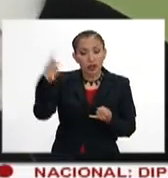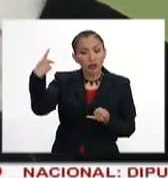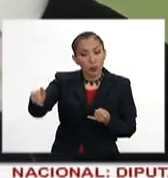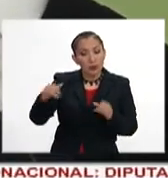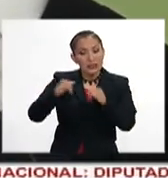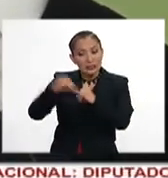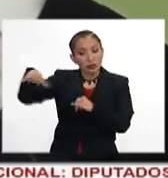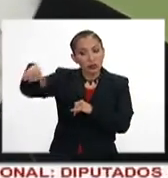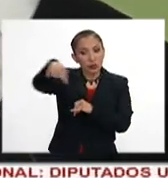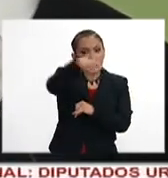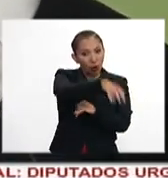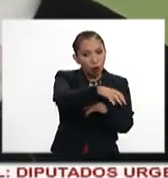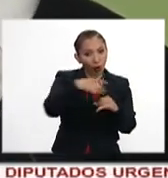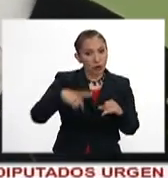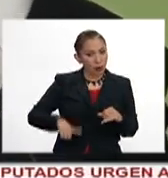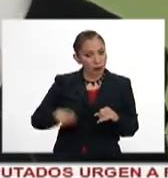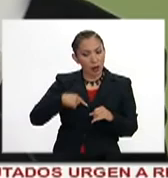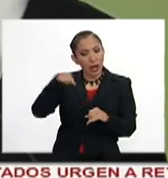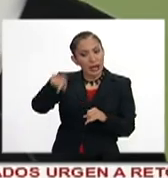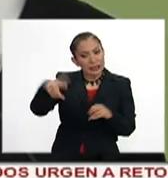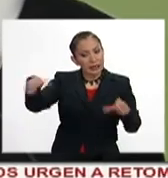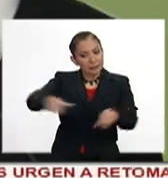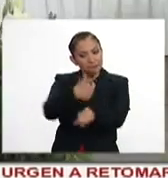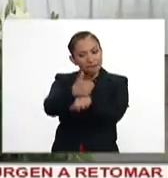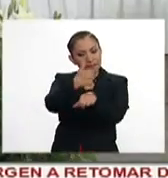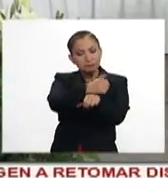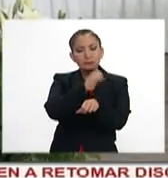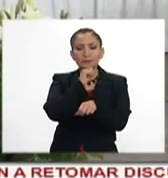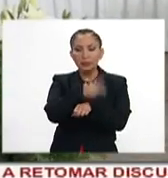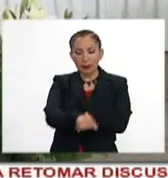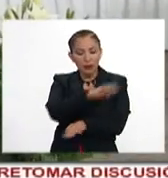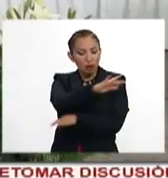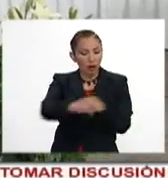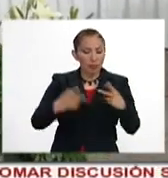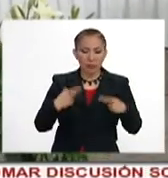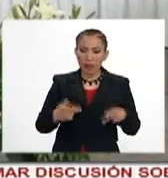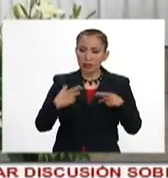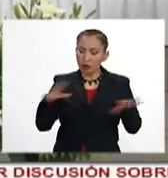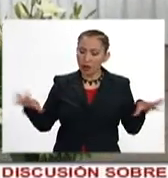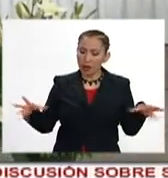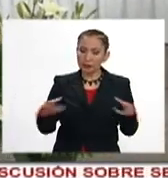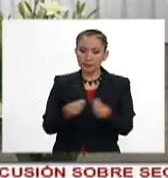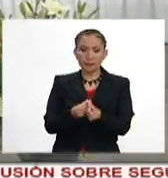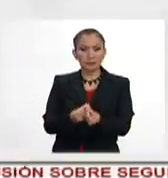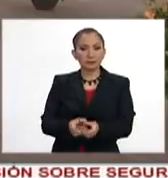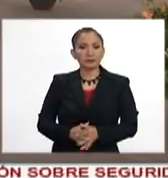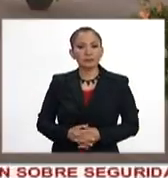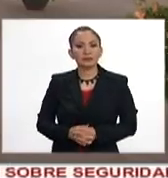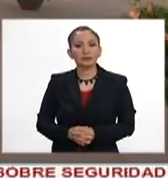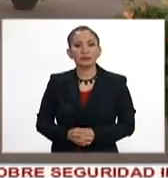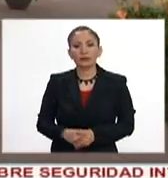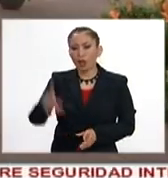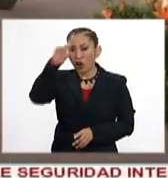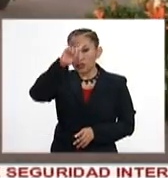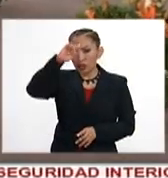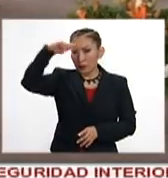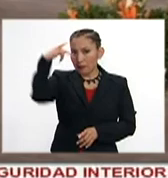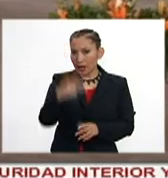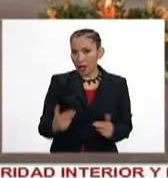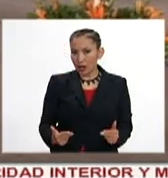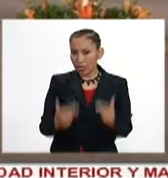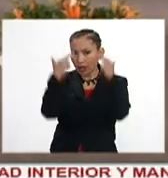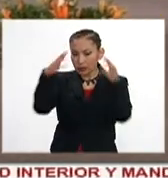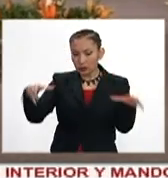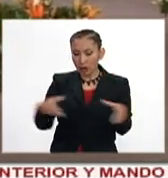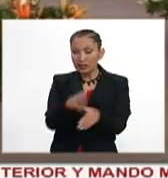sus instituciones, las que han sido creadas, y también de la sociedad en su conjunto. El Consejo Mexicano de